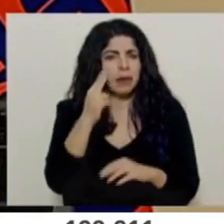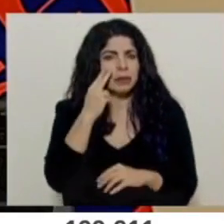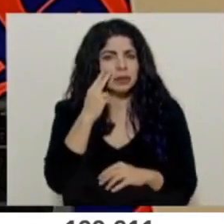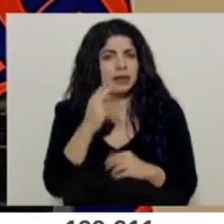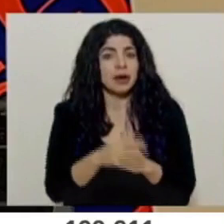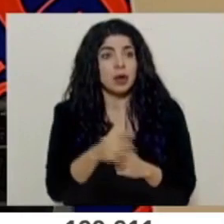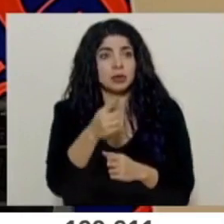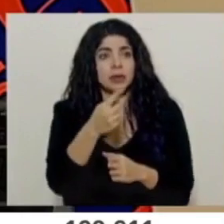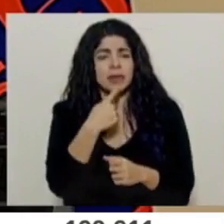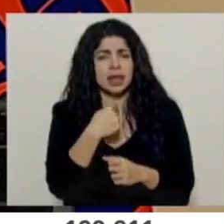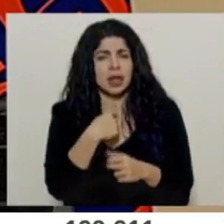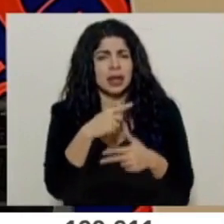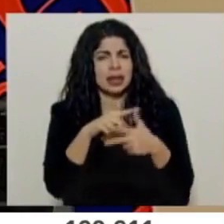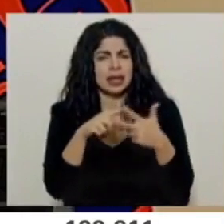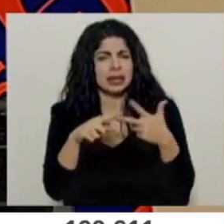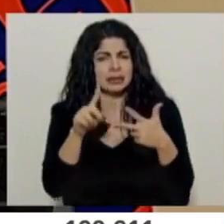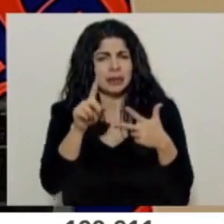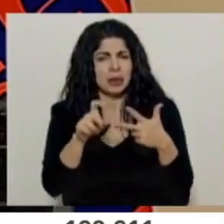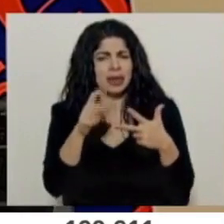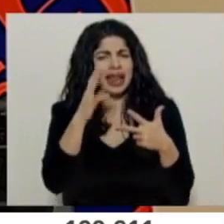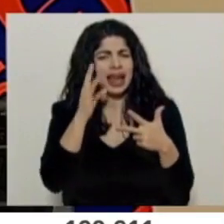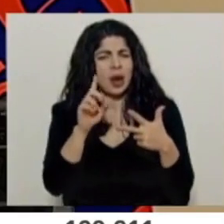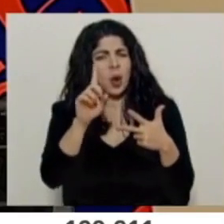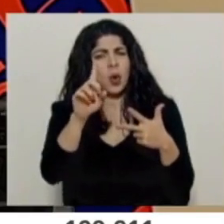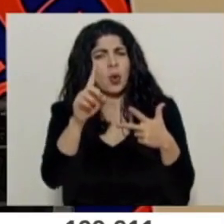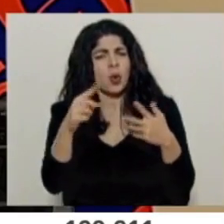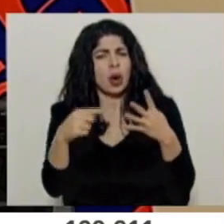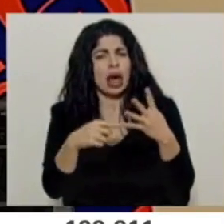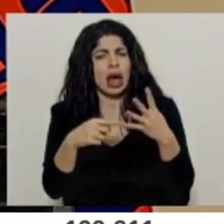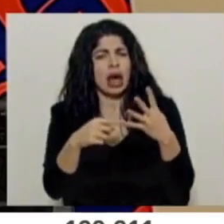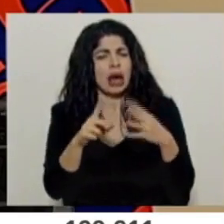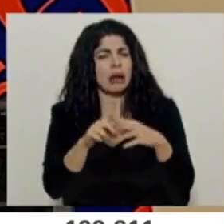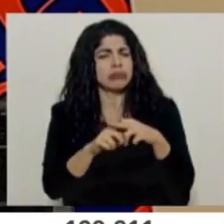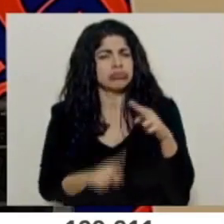me hizo 3 preguntas, creo que dejé una. ¿Cuándo